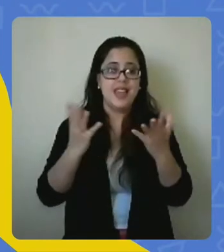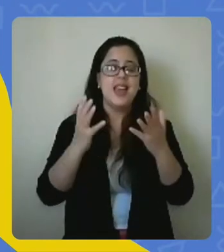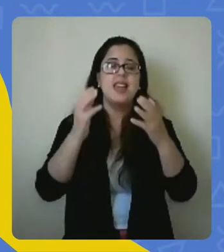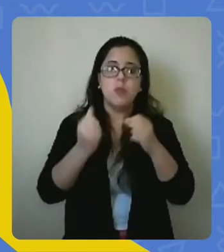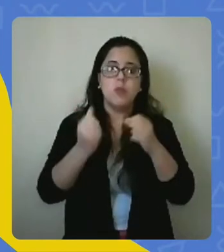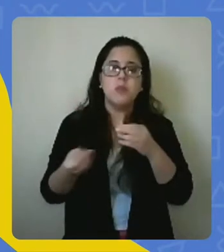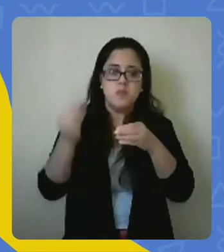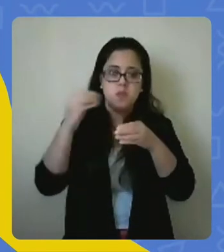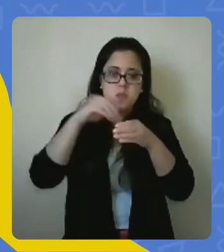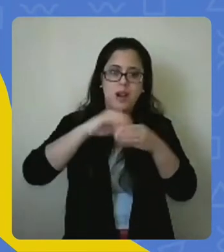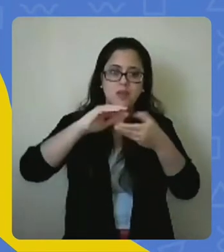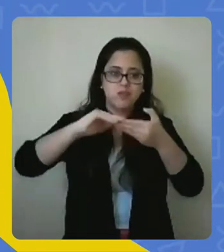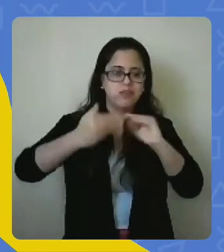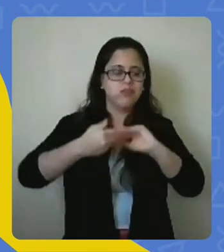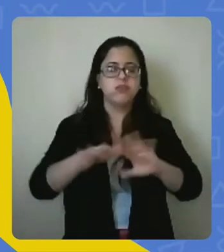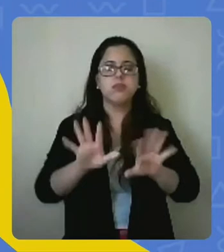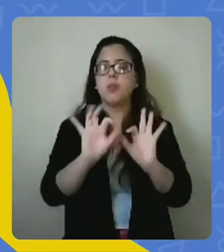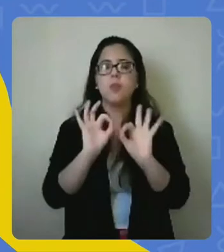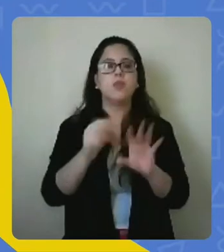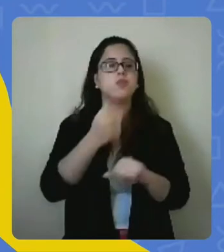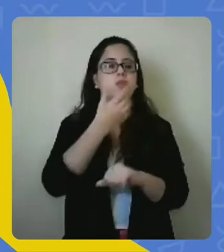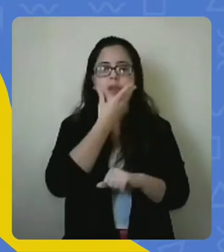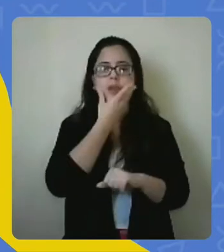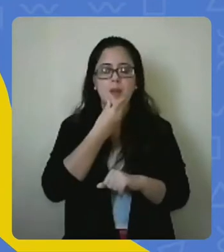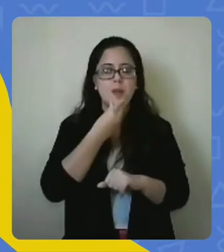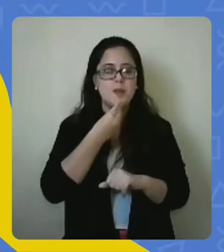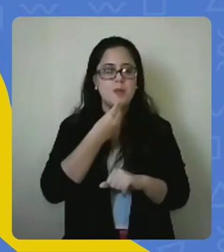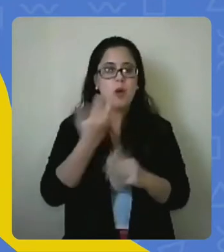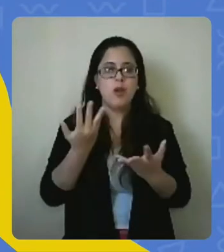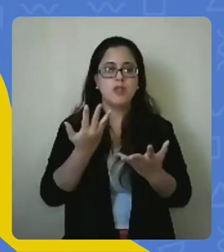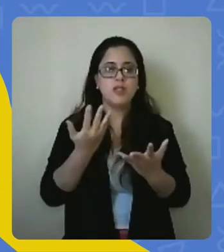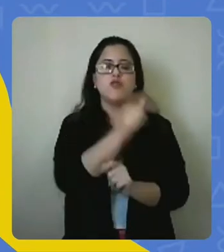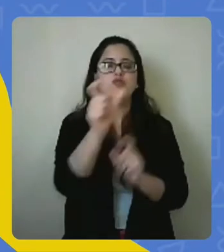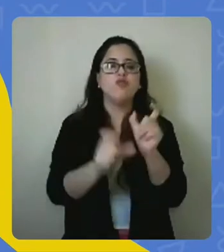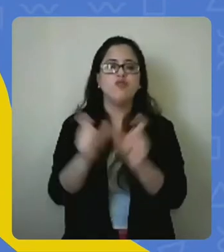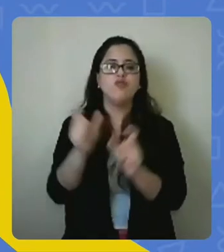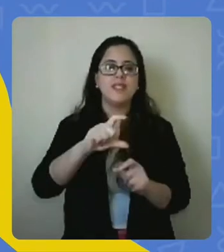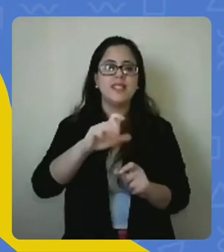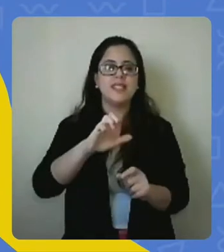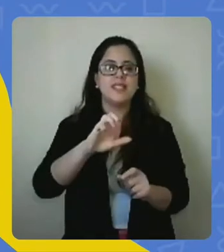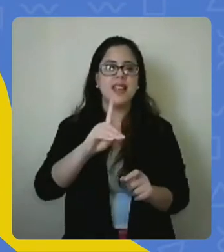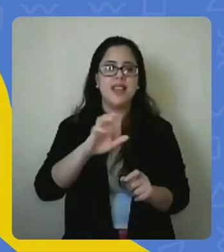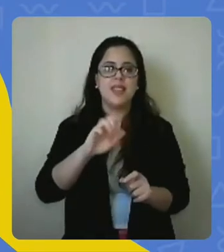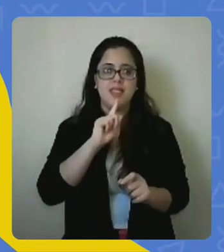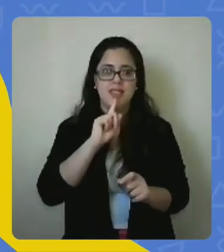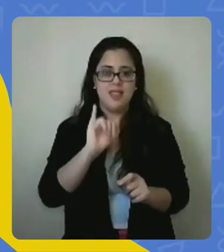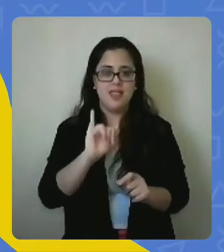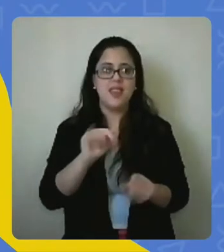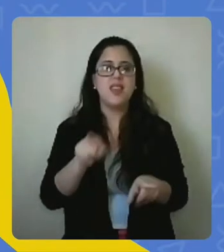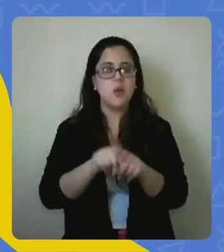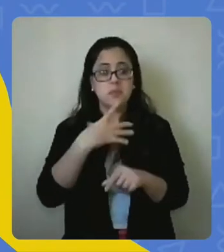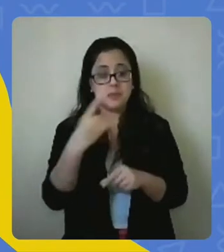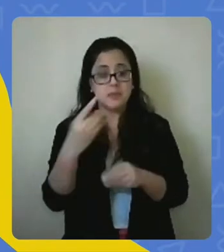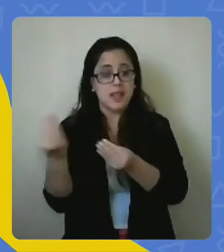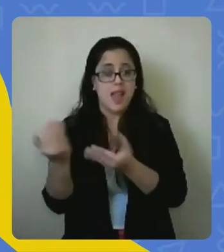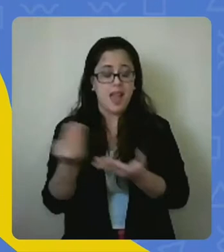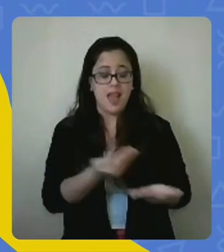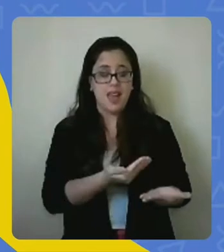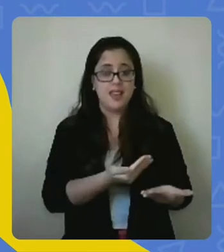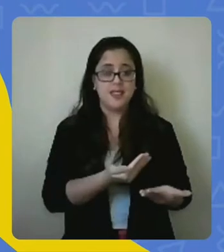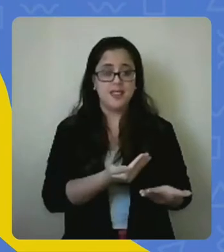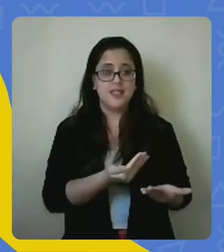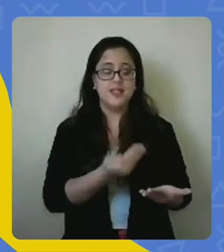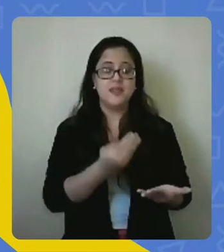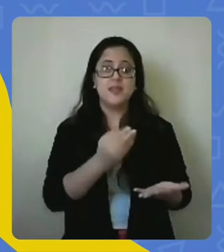comunidad tan maravillosa como son toda la gente de CDT que tan generosamente nos invita. Y la verdad que